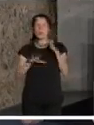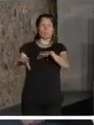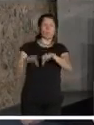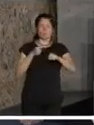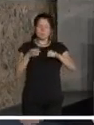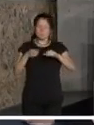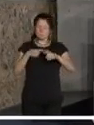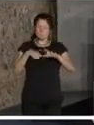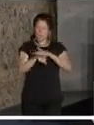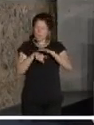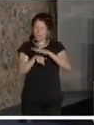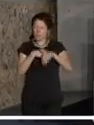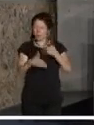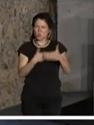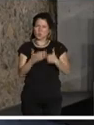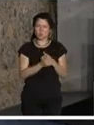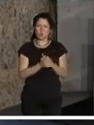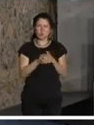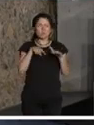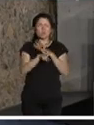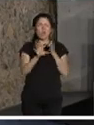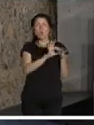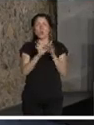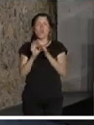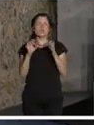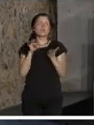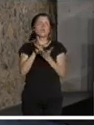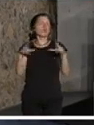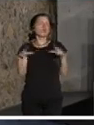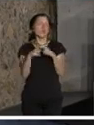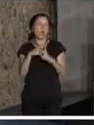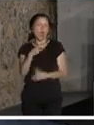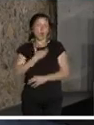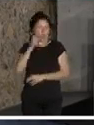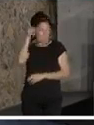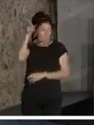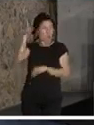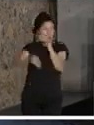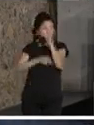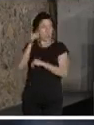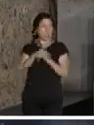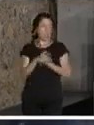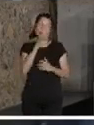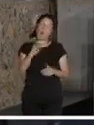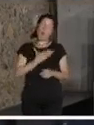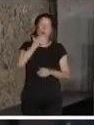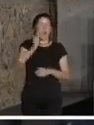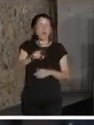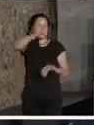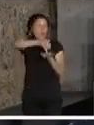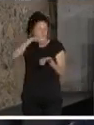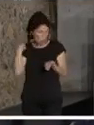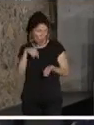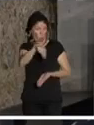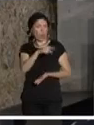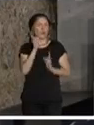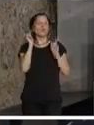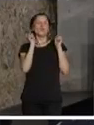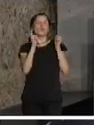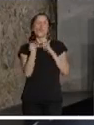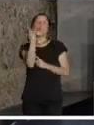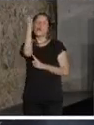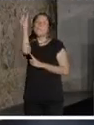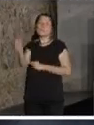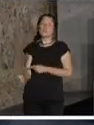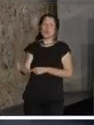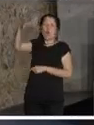que se tramita a través de los servicios sociales del ayuntamiento de badajoz Pues el alcalde de esta ciudad solamente tiene